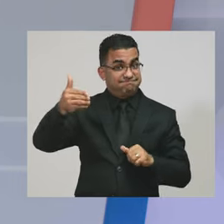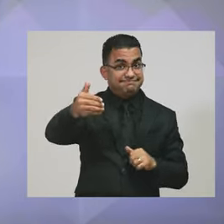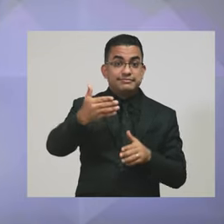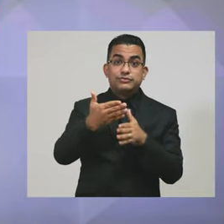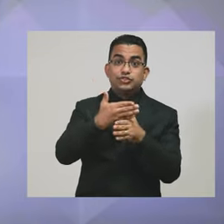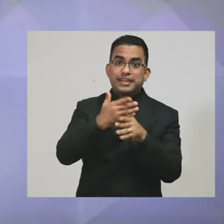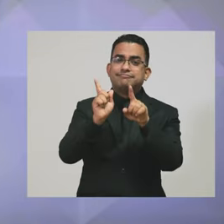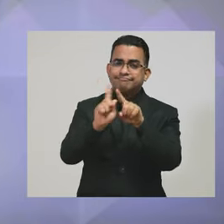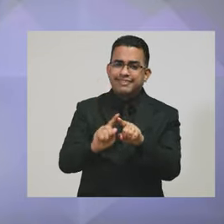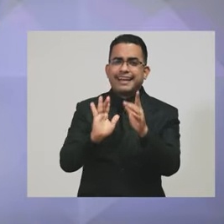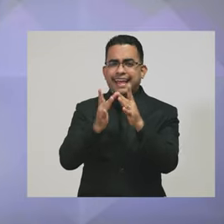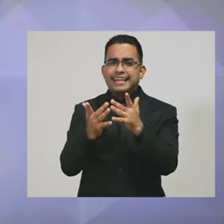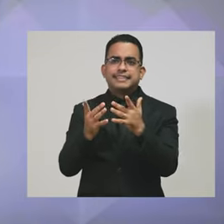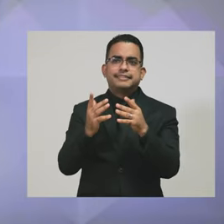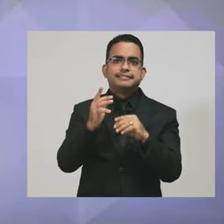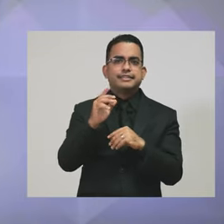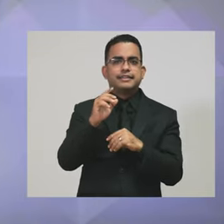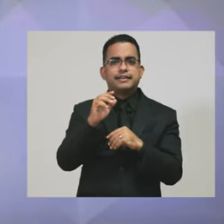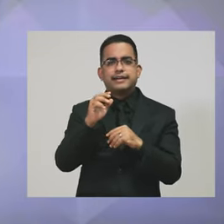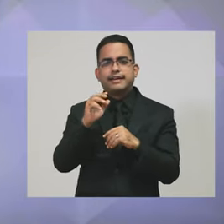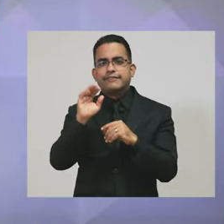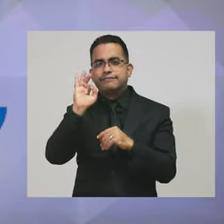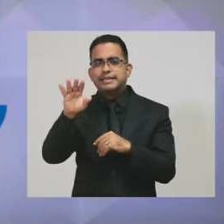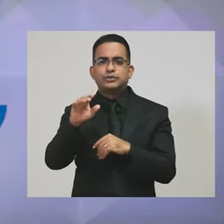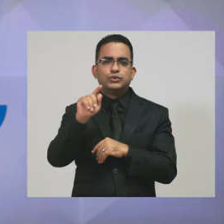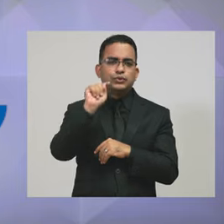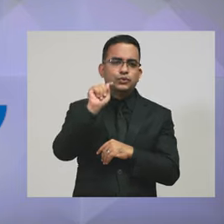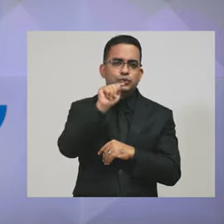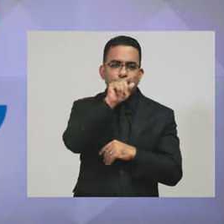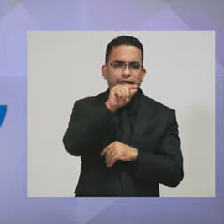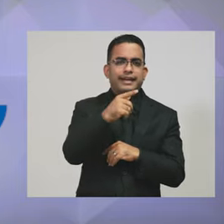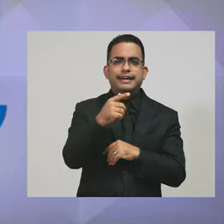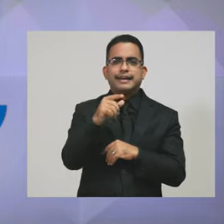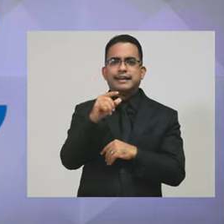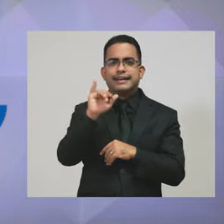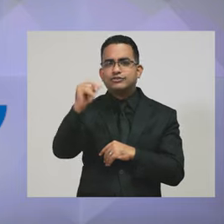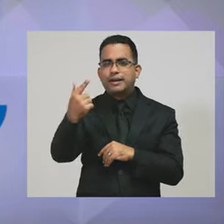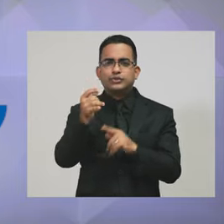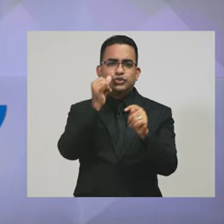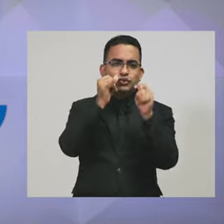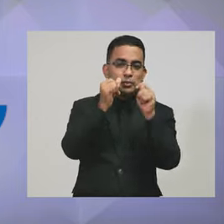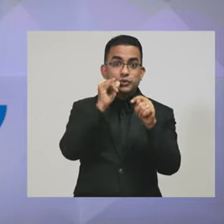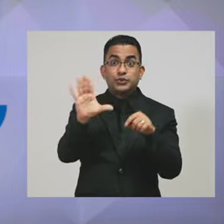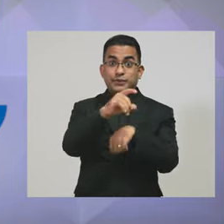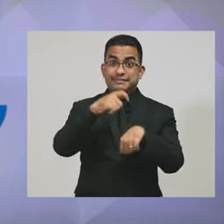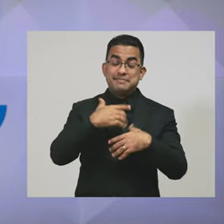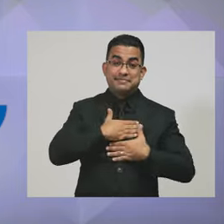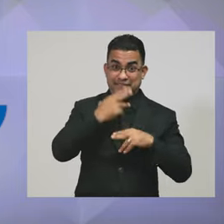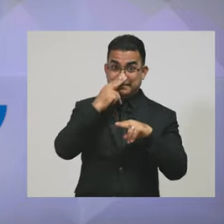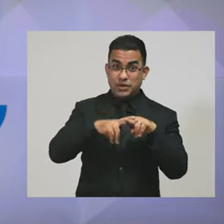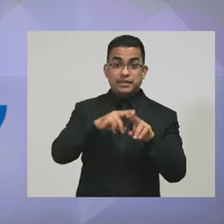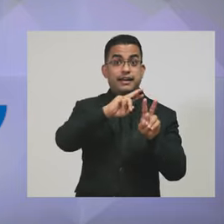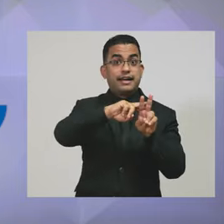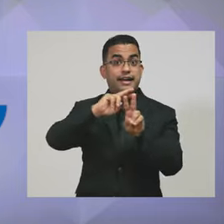detienen recuerda compartir en las diversas plataformas de redes sociales facebook twitter e instagram y youtube dos momentos